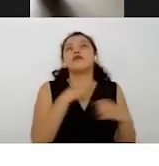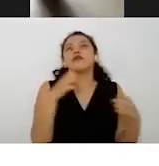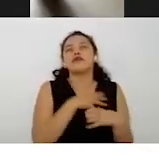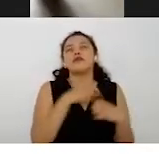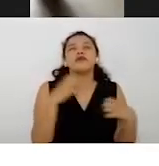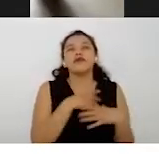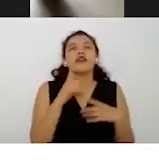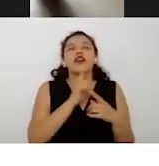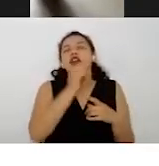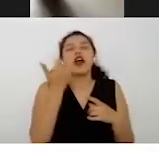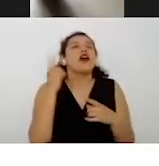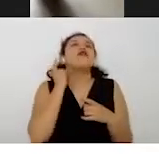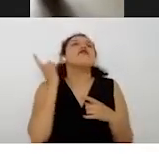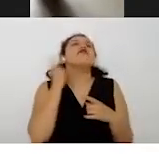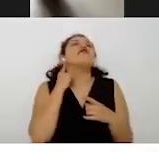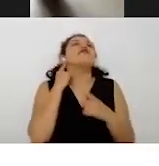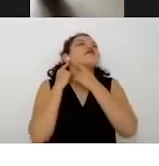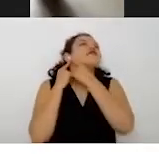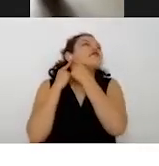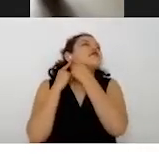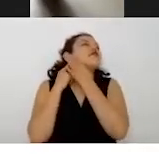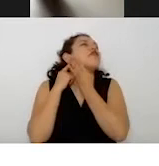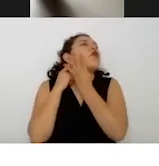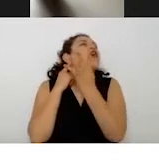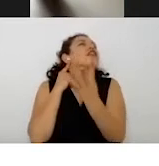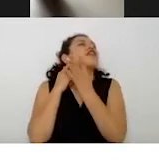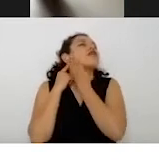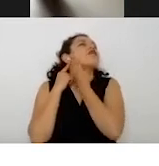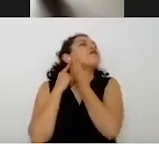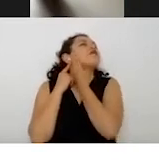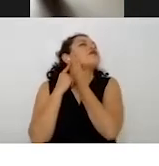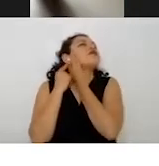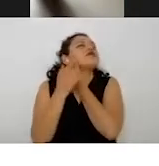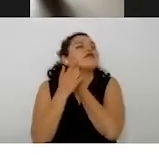de la oreja, bajamos 4 dedos y aquí lo podríamos encontrar.